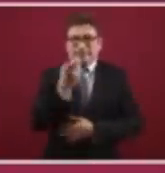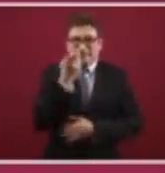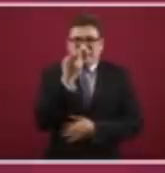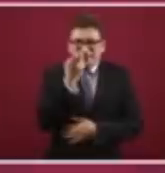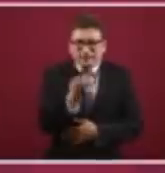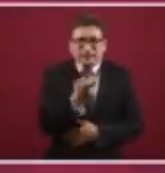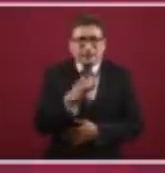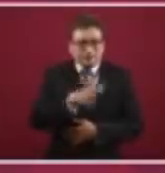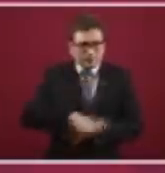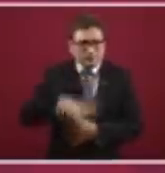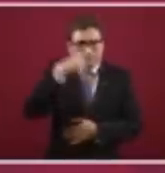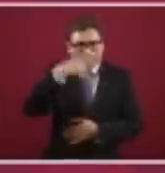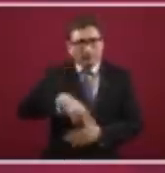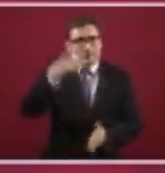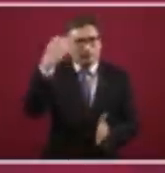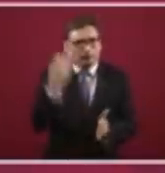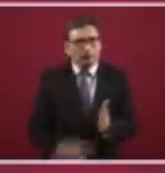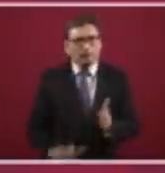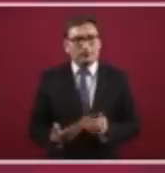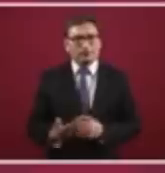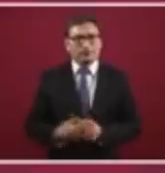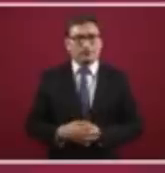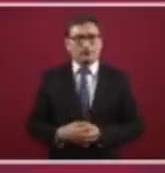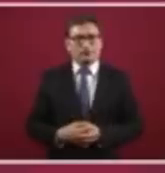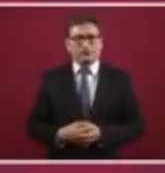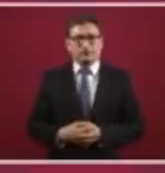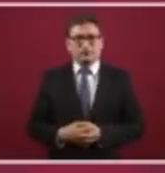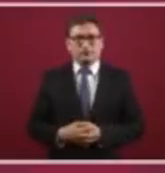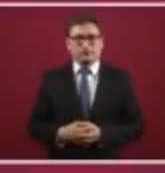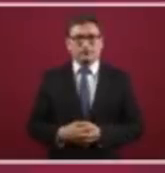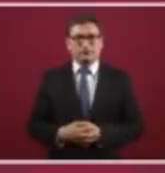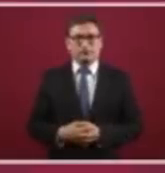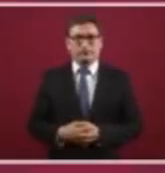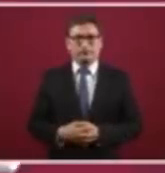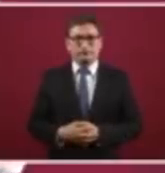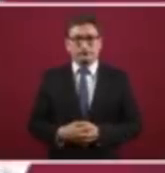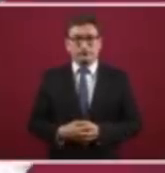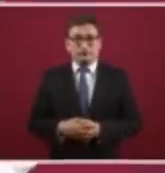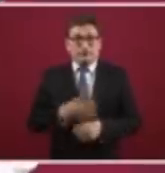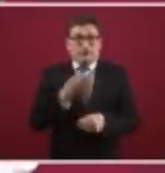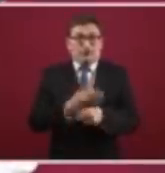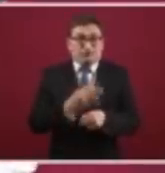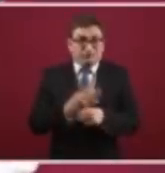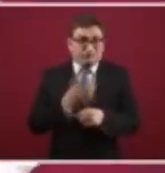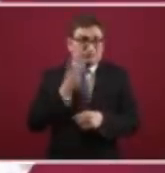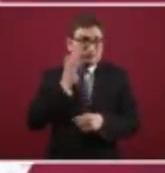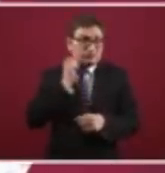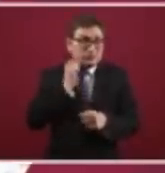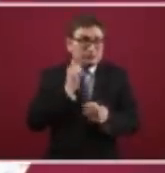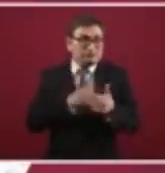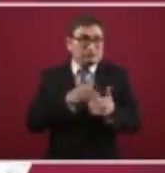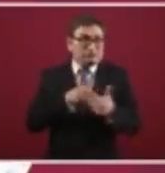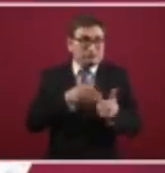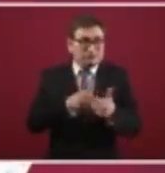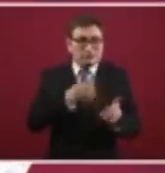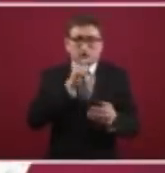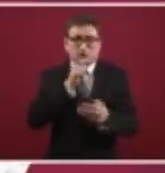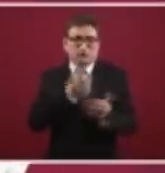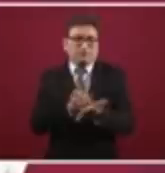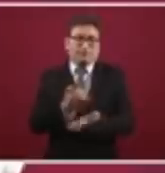falta y está allí este detenido y aprovecho